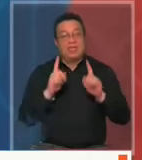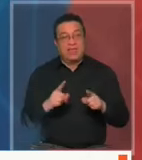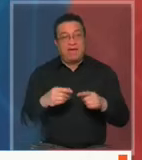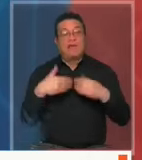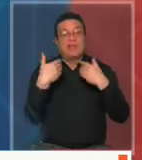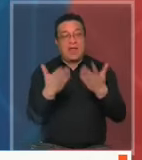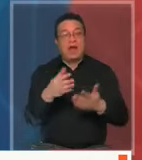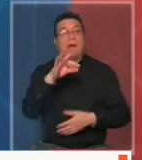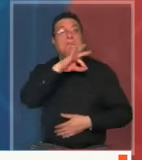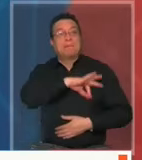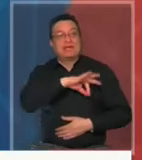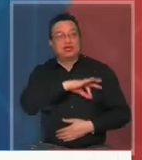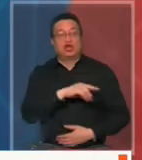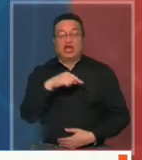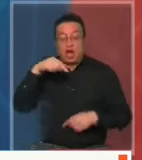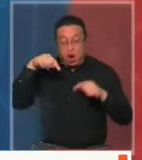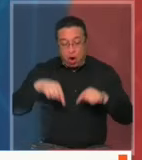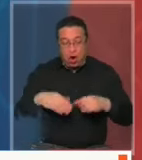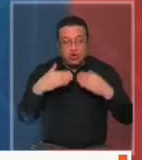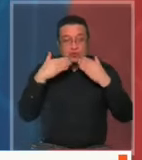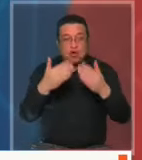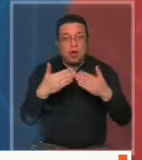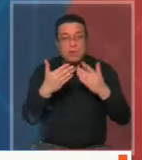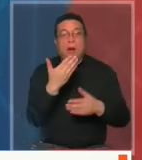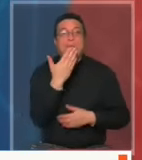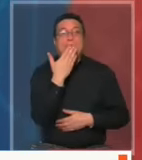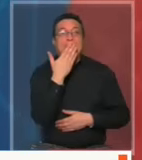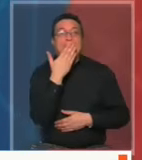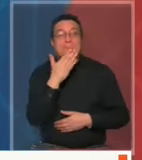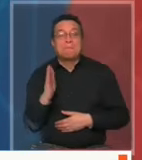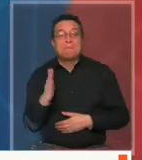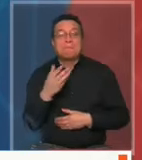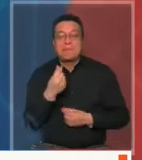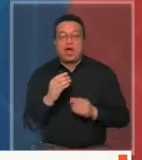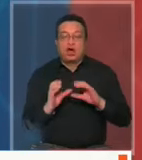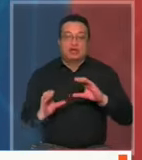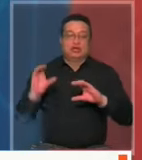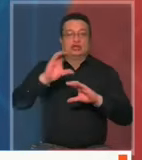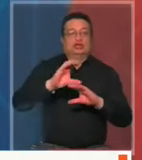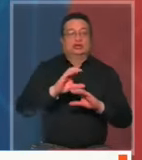que entregarle pensiones a los chilenos y chilenas hoy día, de mejor monto.